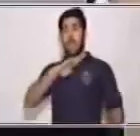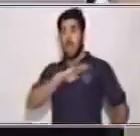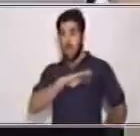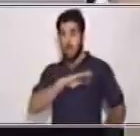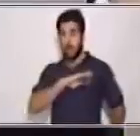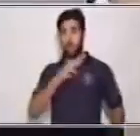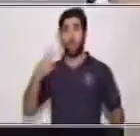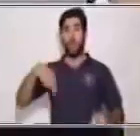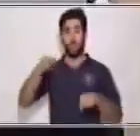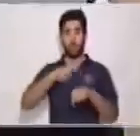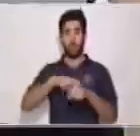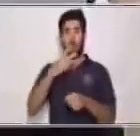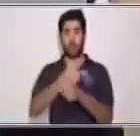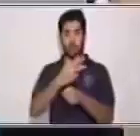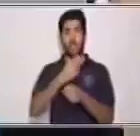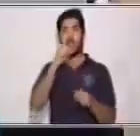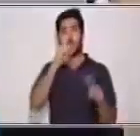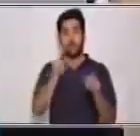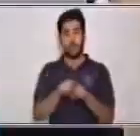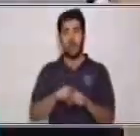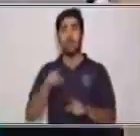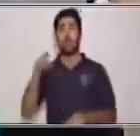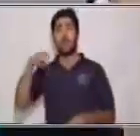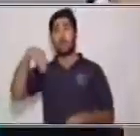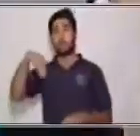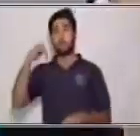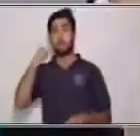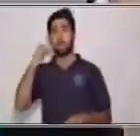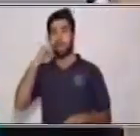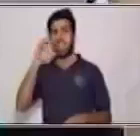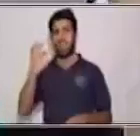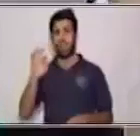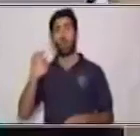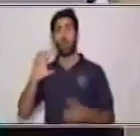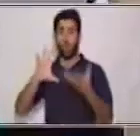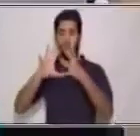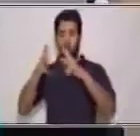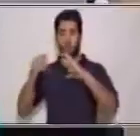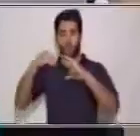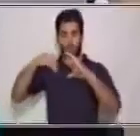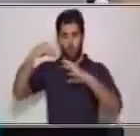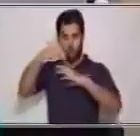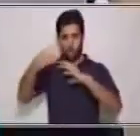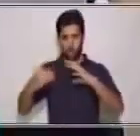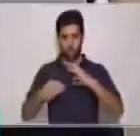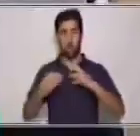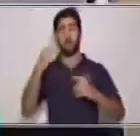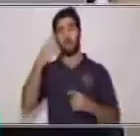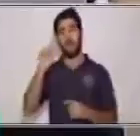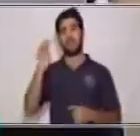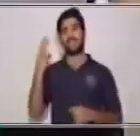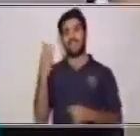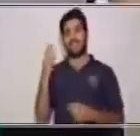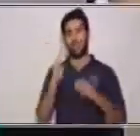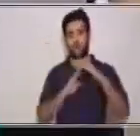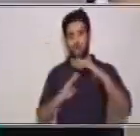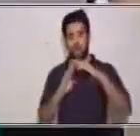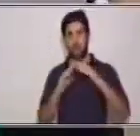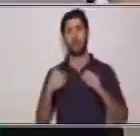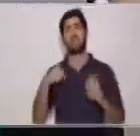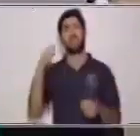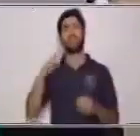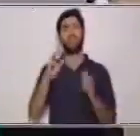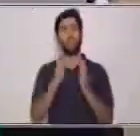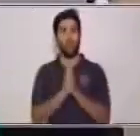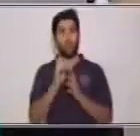y el mito. Vamos a trabajar la mitología universal del área de comunicación y lenguaje para alumnos de tercero básico. Necesito que tengas